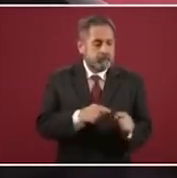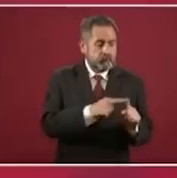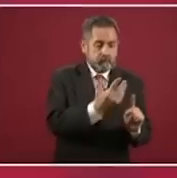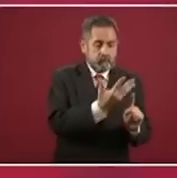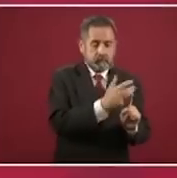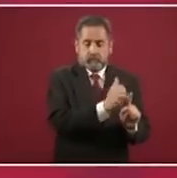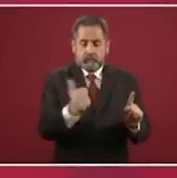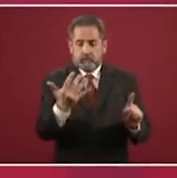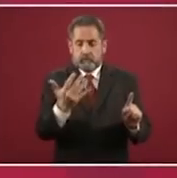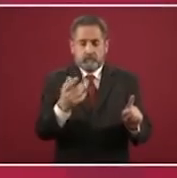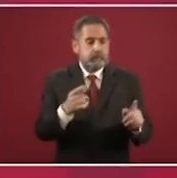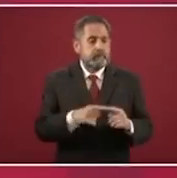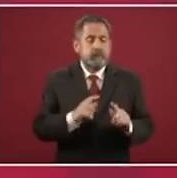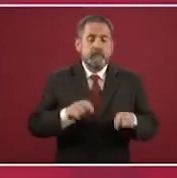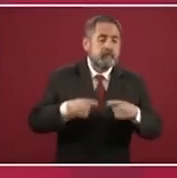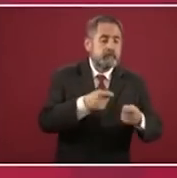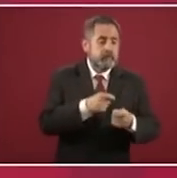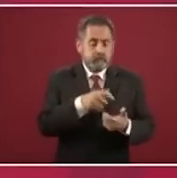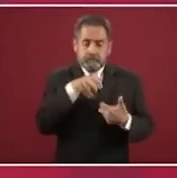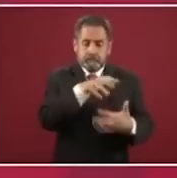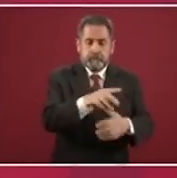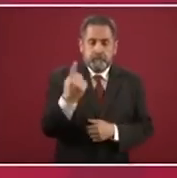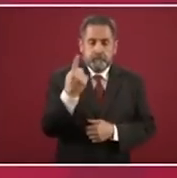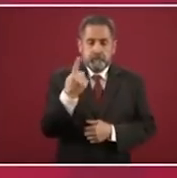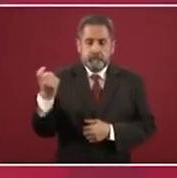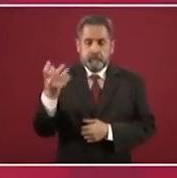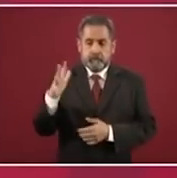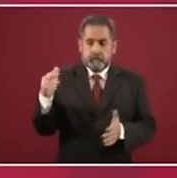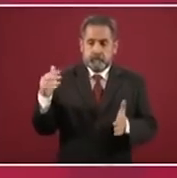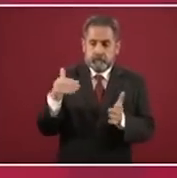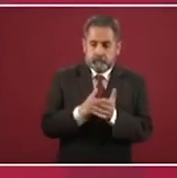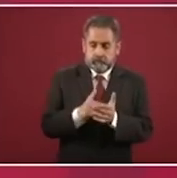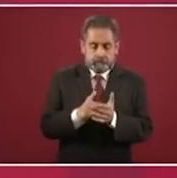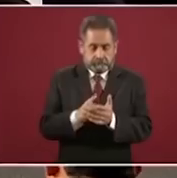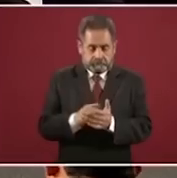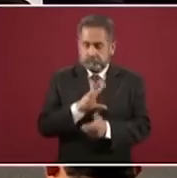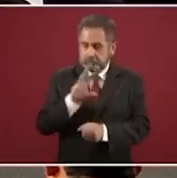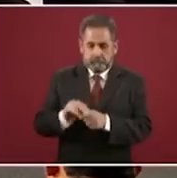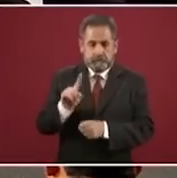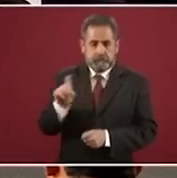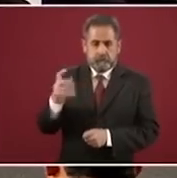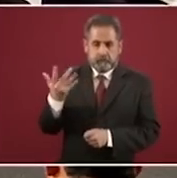5 a 50 alumnos, son 150 mil pesos que les llega completo.